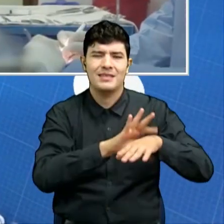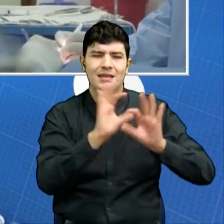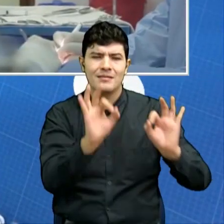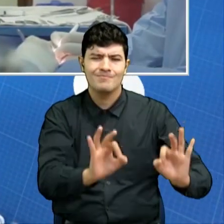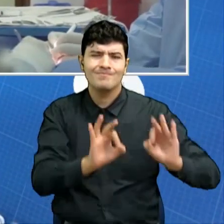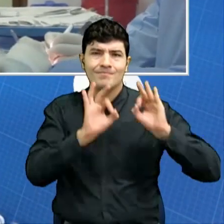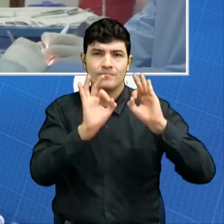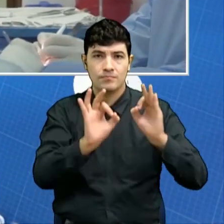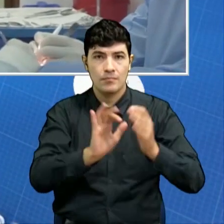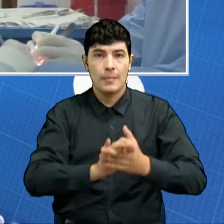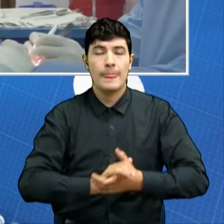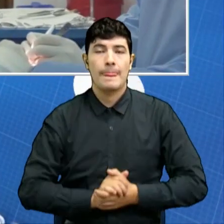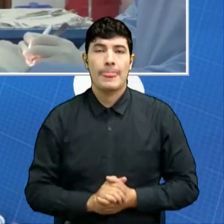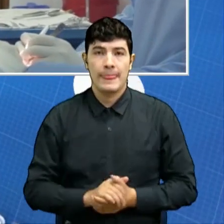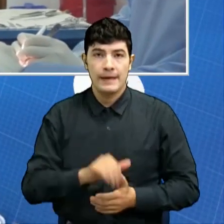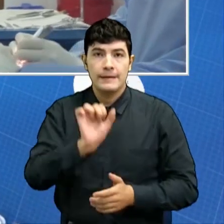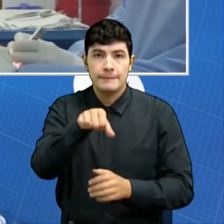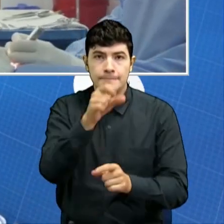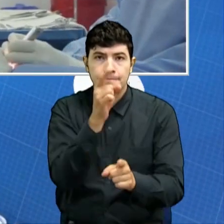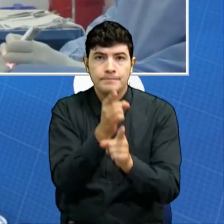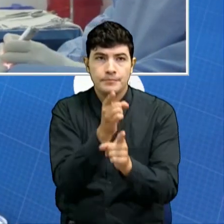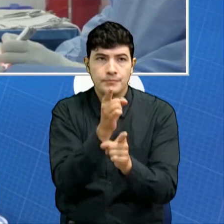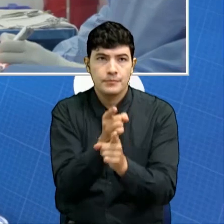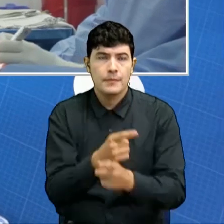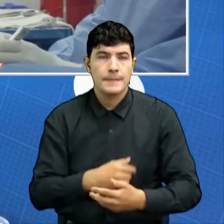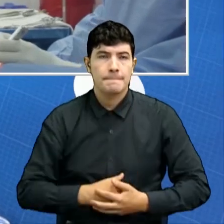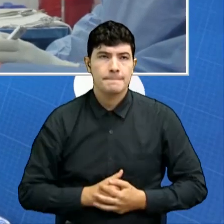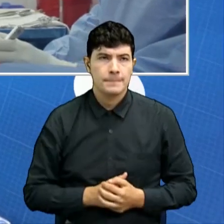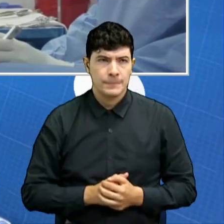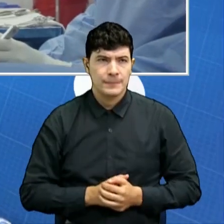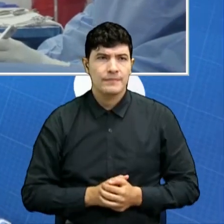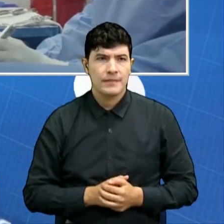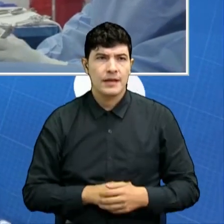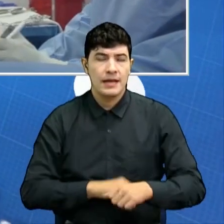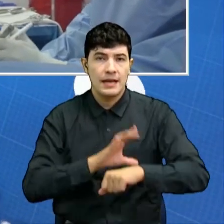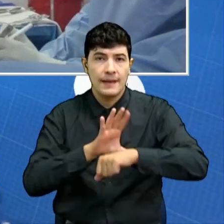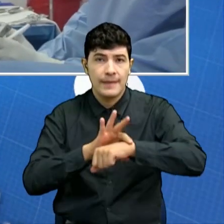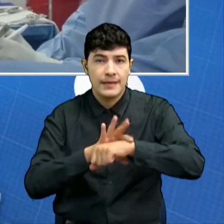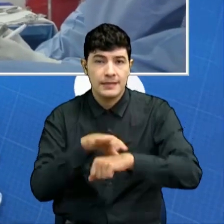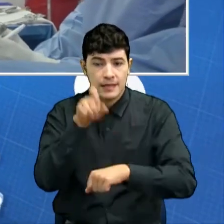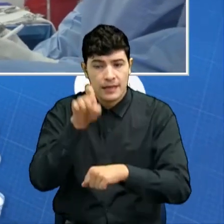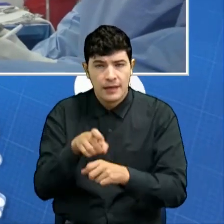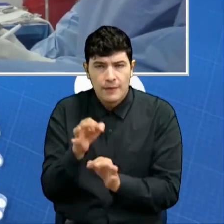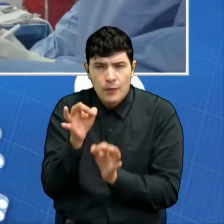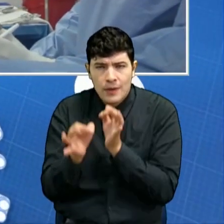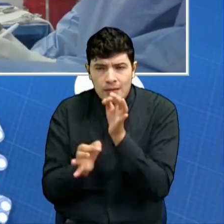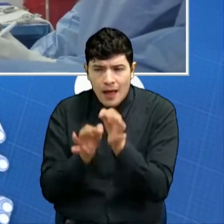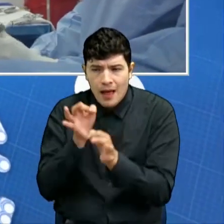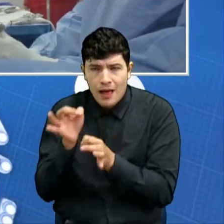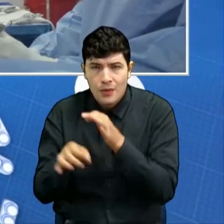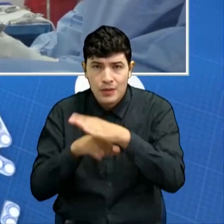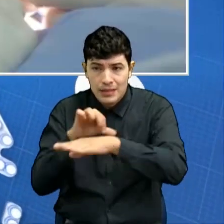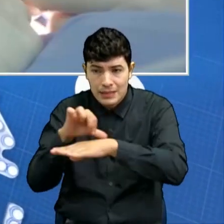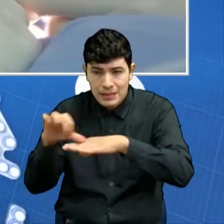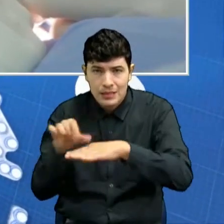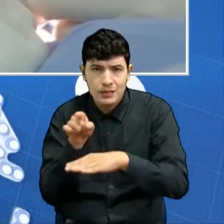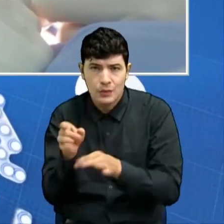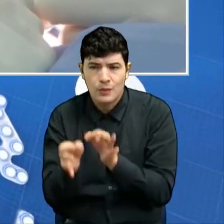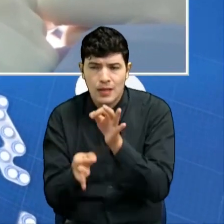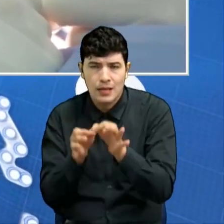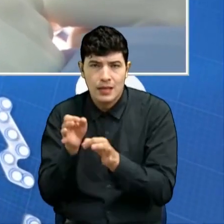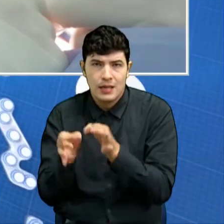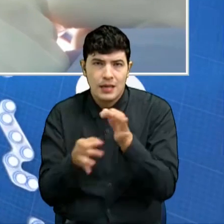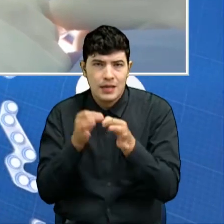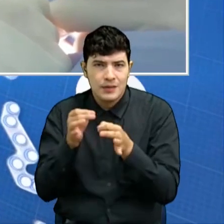técnica quirúrgica, como te digo, pues hay que preservar la perfusión, es decir, los vasitos arteriales y venosos del